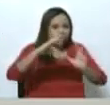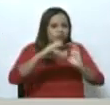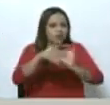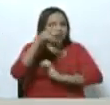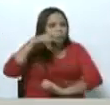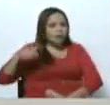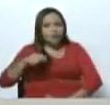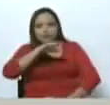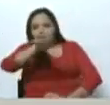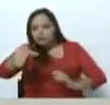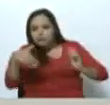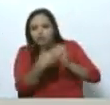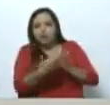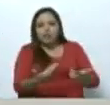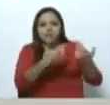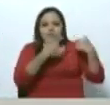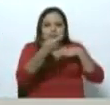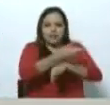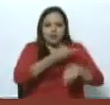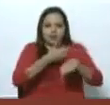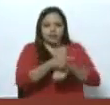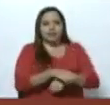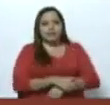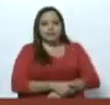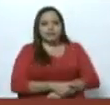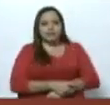con todas las instancias de gobierno.